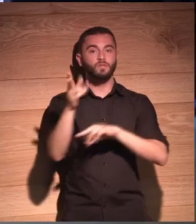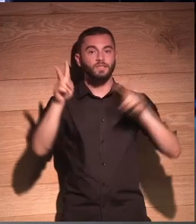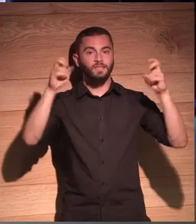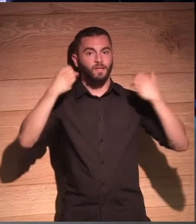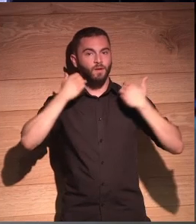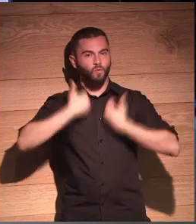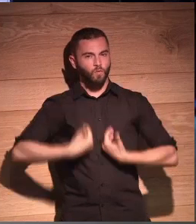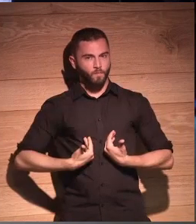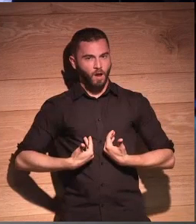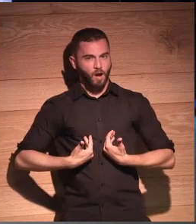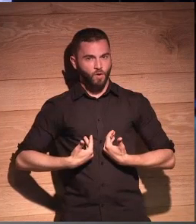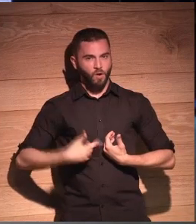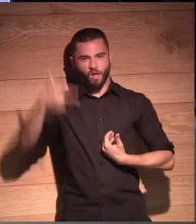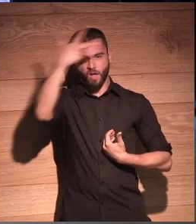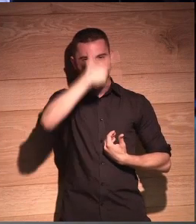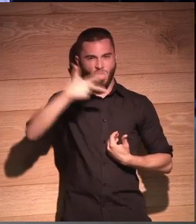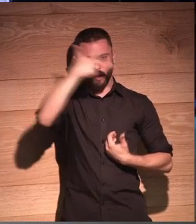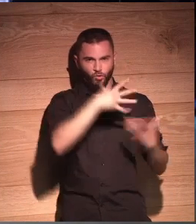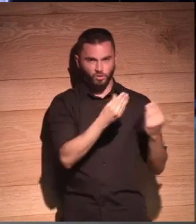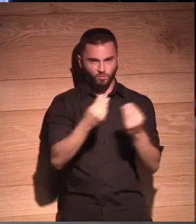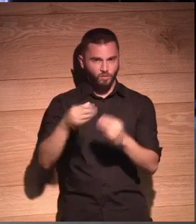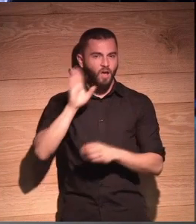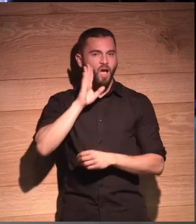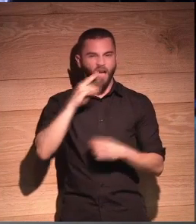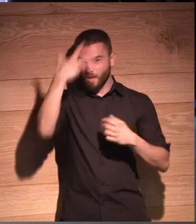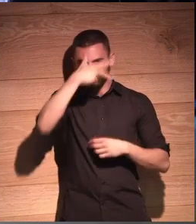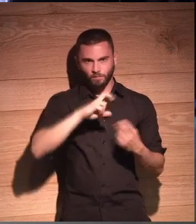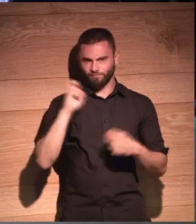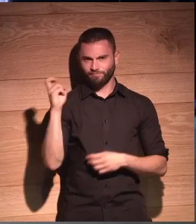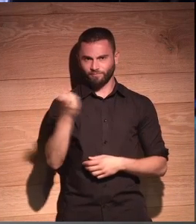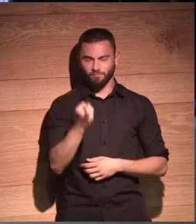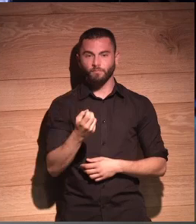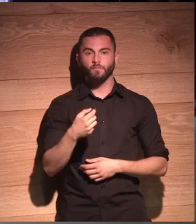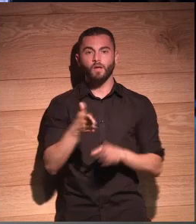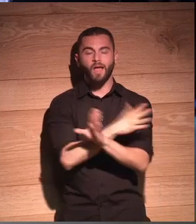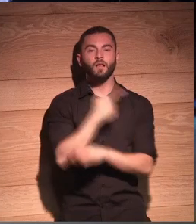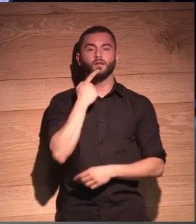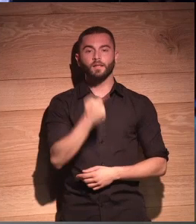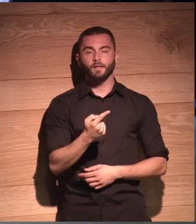humano. Supongo que hay mucha hipótesis al respecto de esto, ¿no? Antes decía que